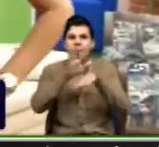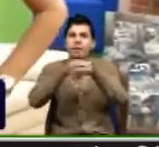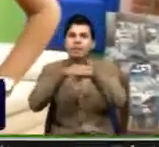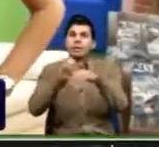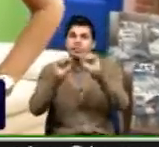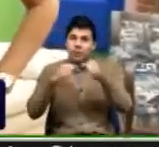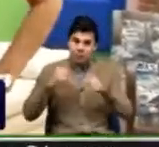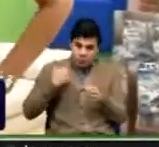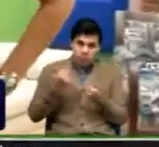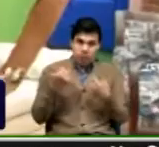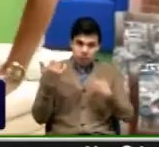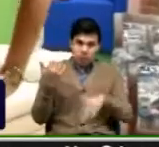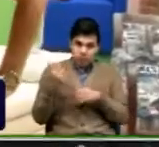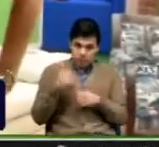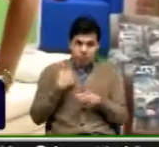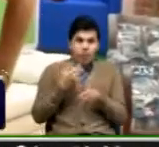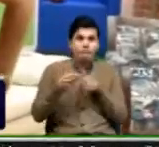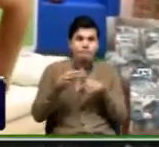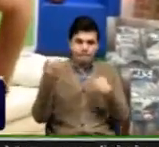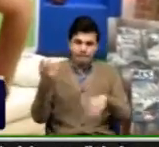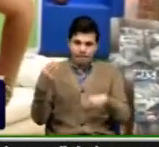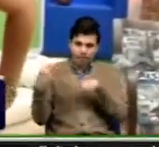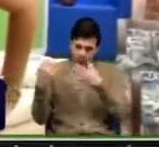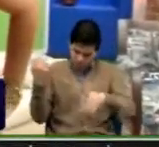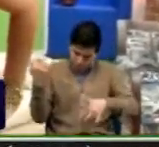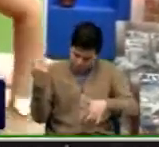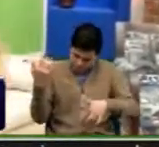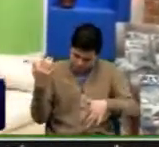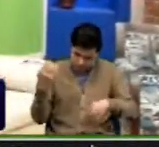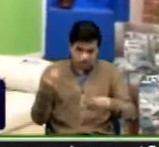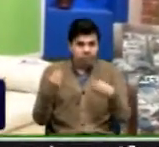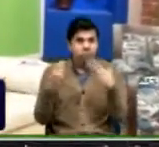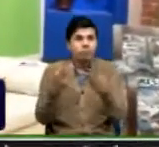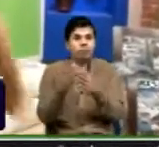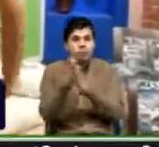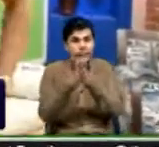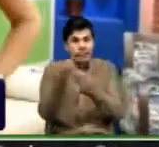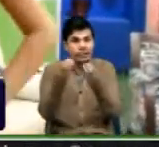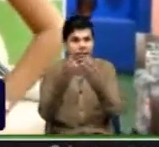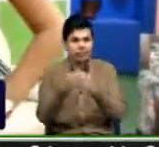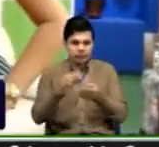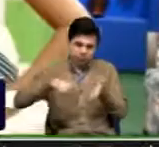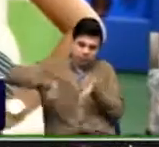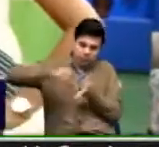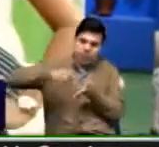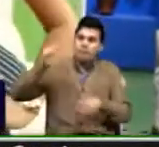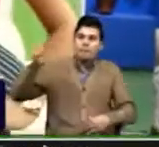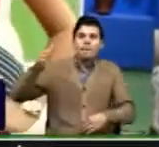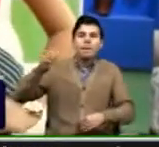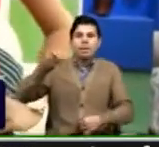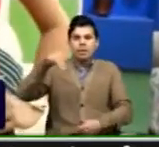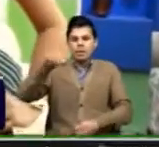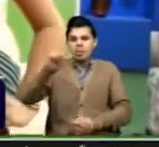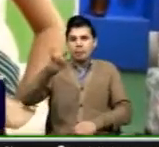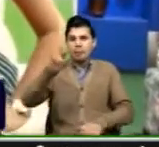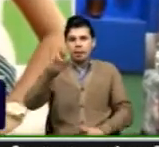quedan muy pocos días. A llevarse esa guitarra electroacústica que está esperando por usted. Autografiada por el señor